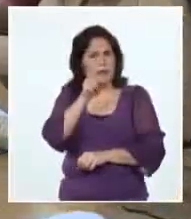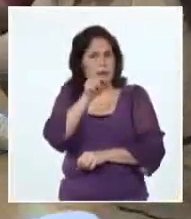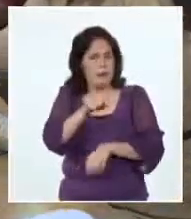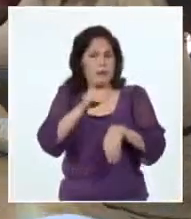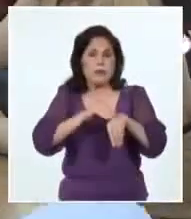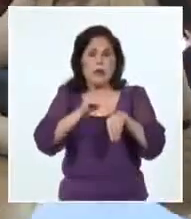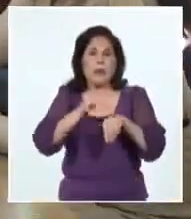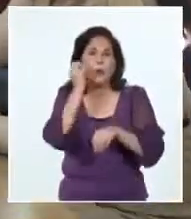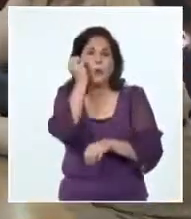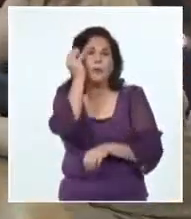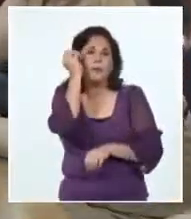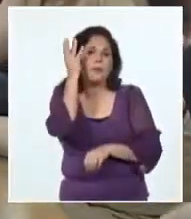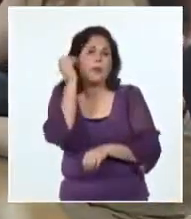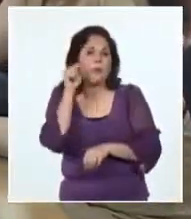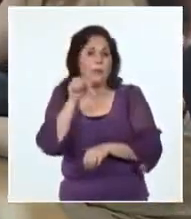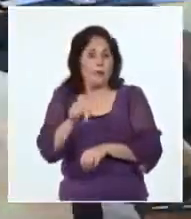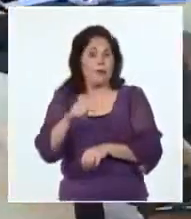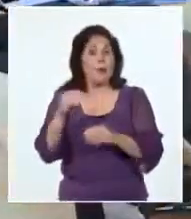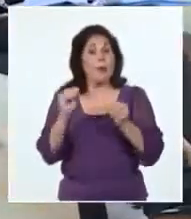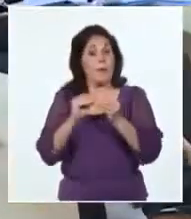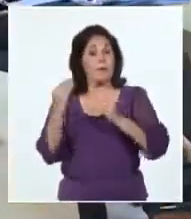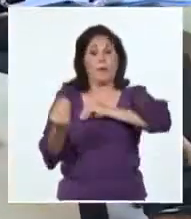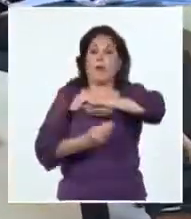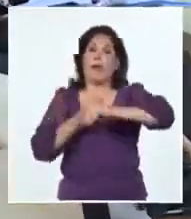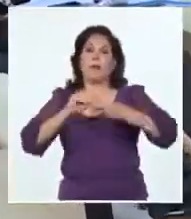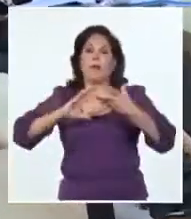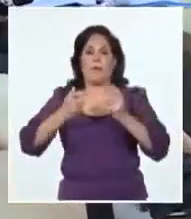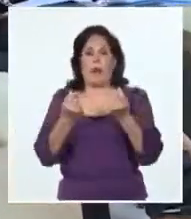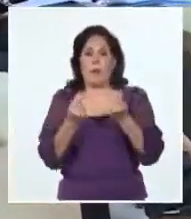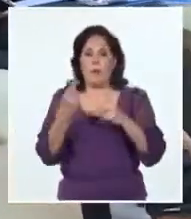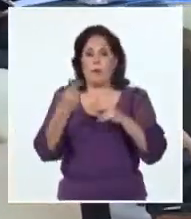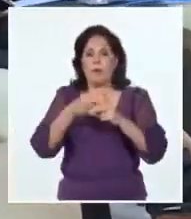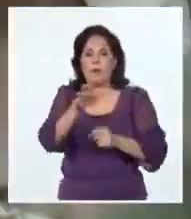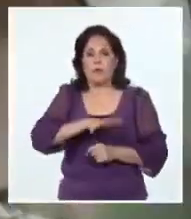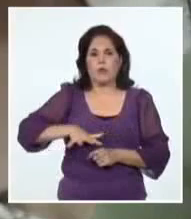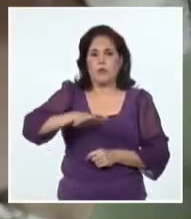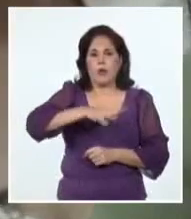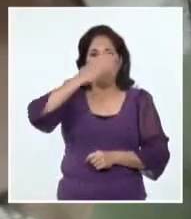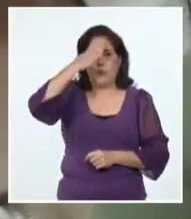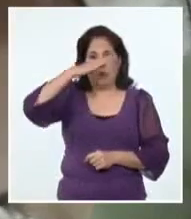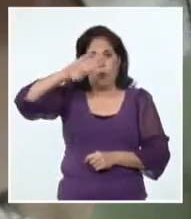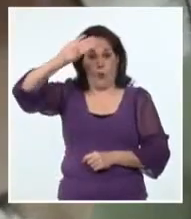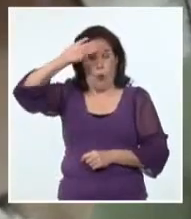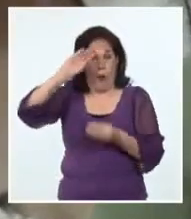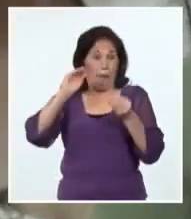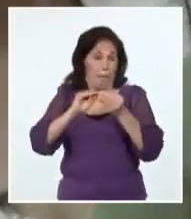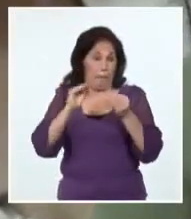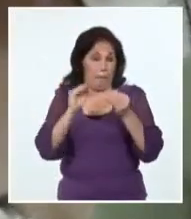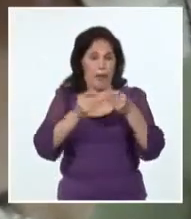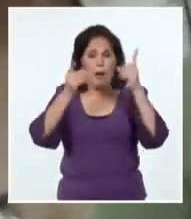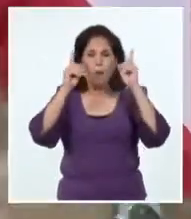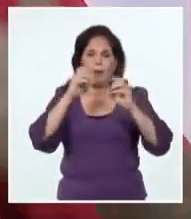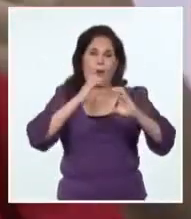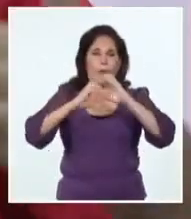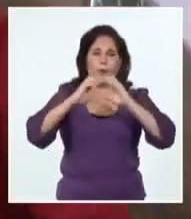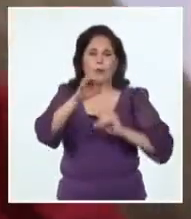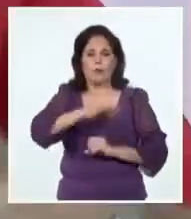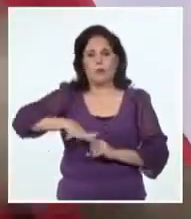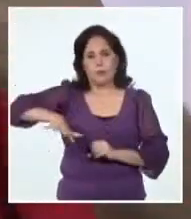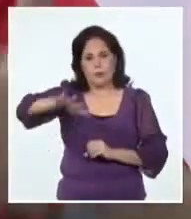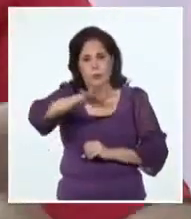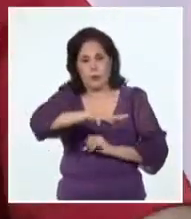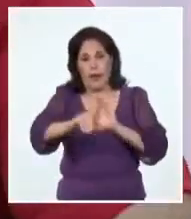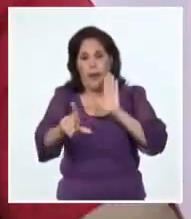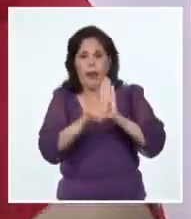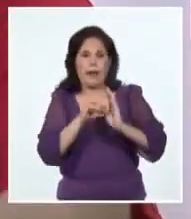llamado experimento, atemperado a los cambios en el modelo económico y social cubano, a tono con las políticas de comunicación social y la